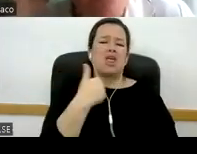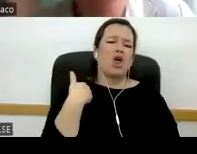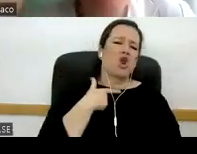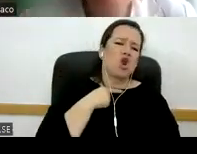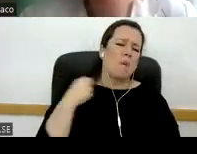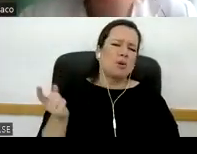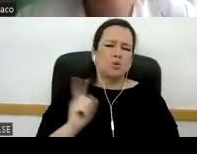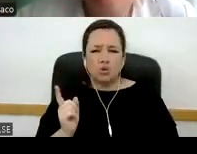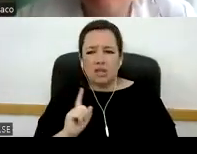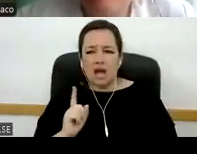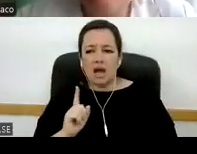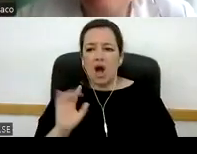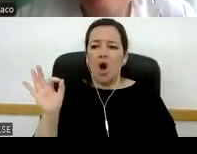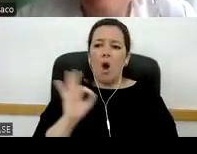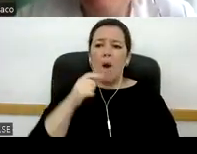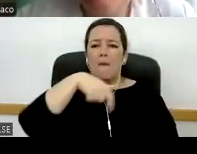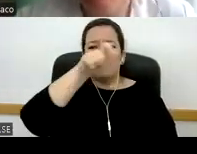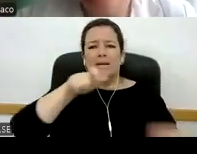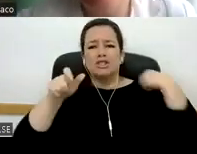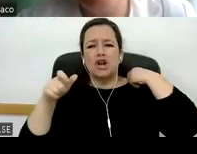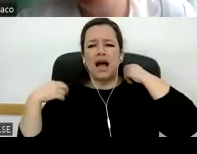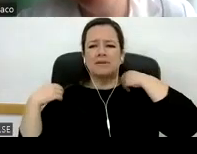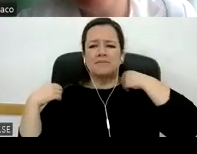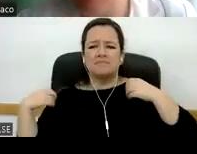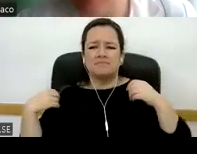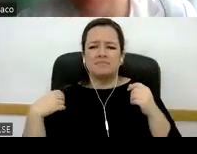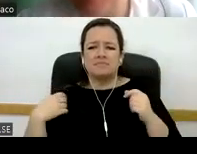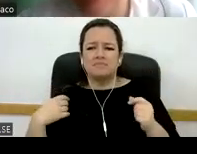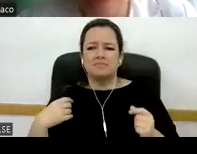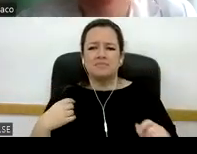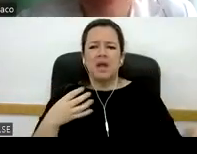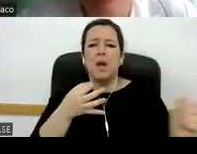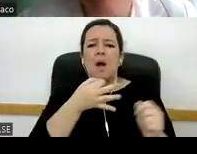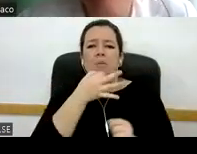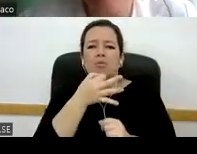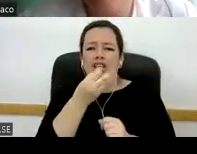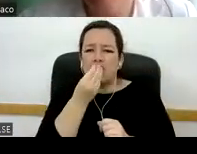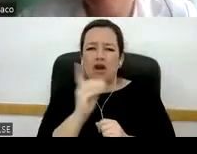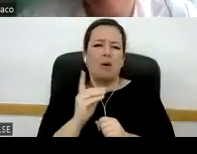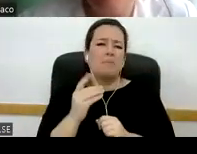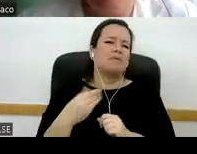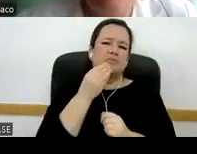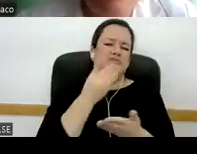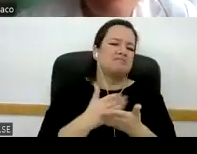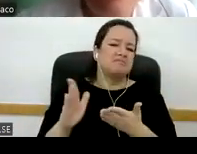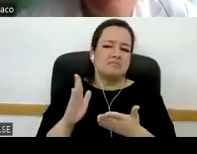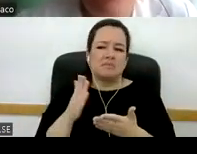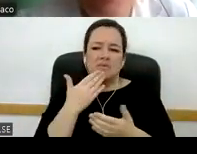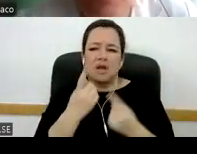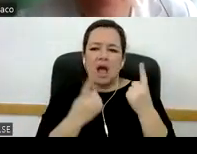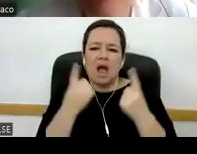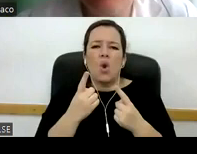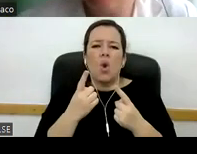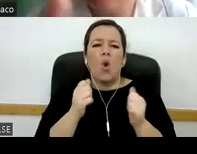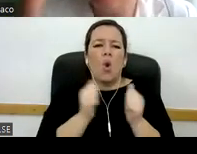hábito de comerlo, o la gente que obvia con la merienda, que es lo más recomendable, pues que obvia las